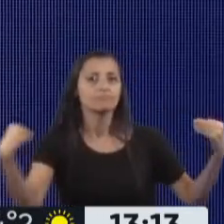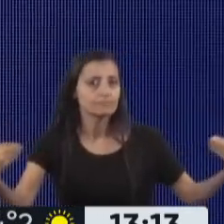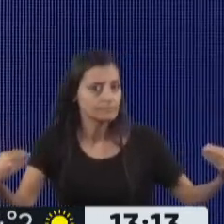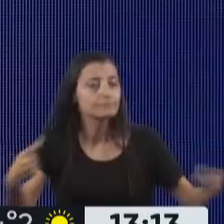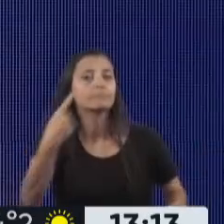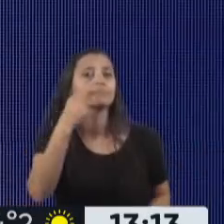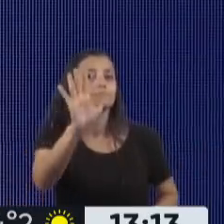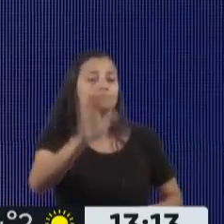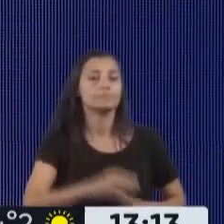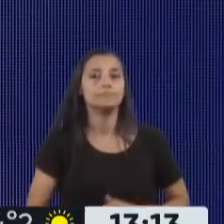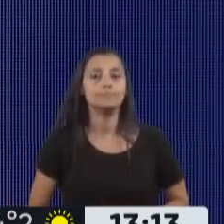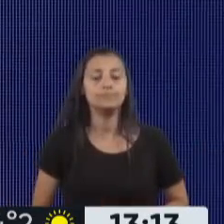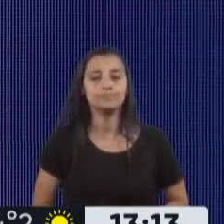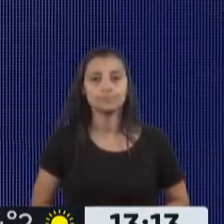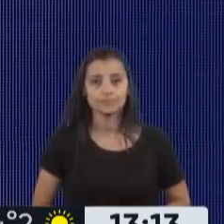Miren,